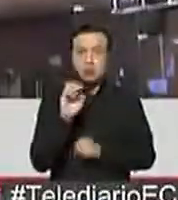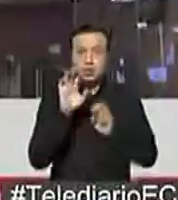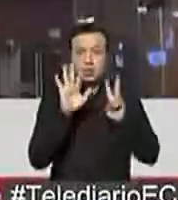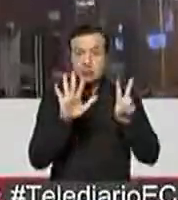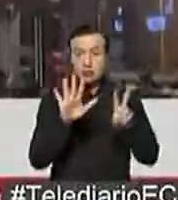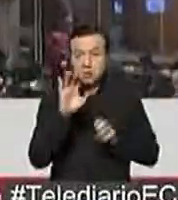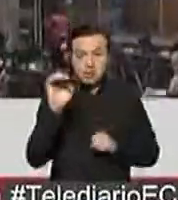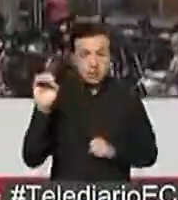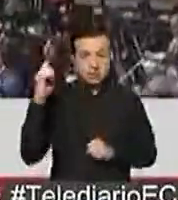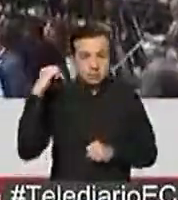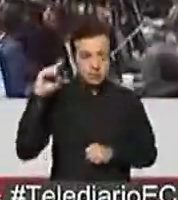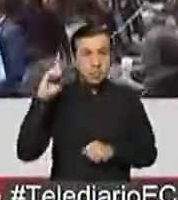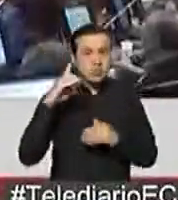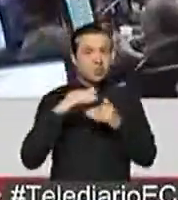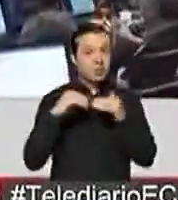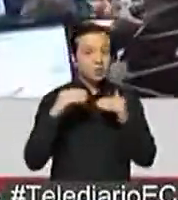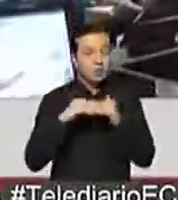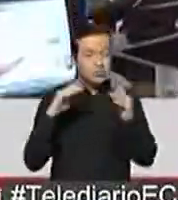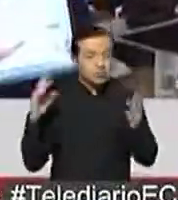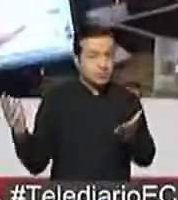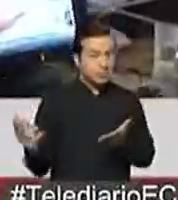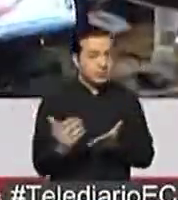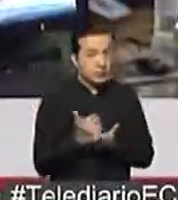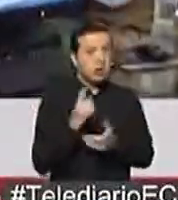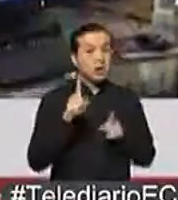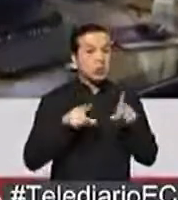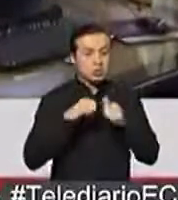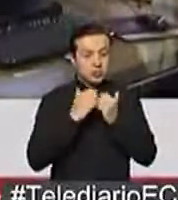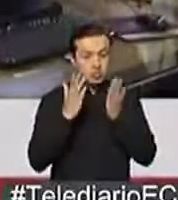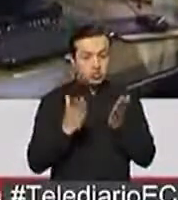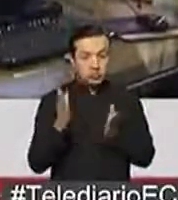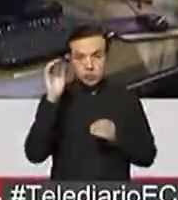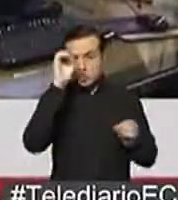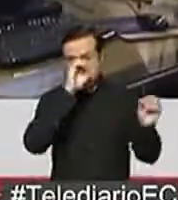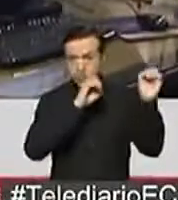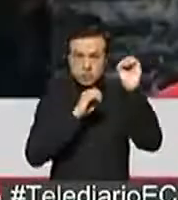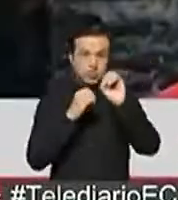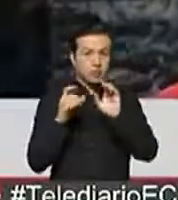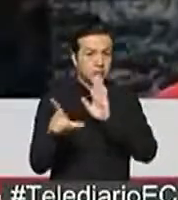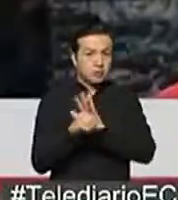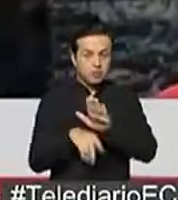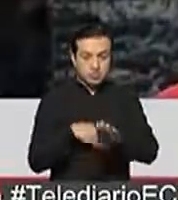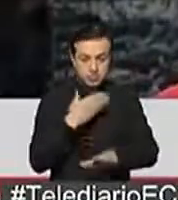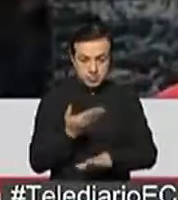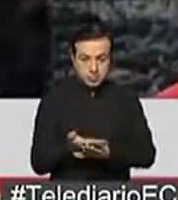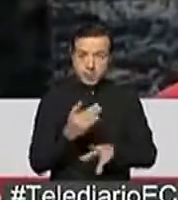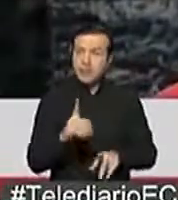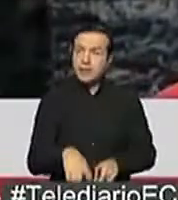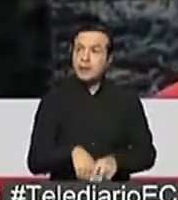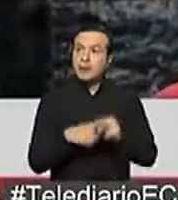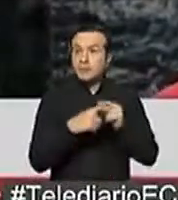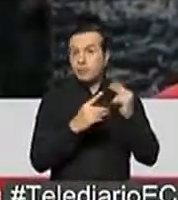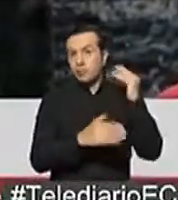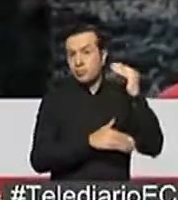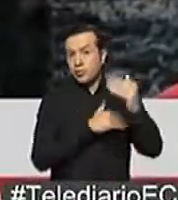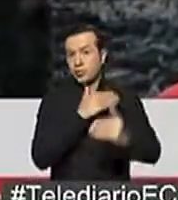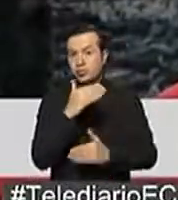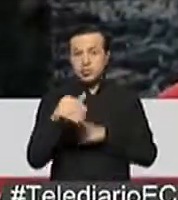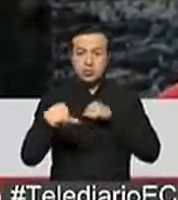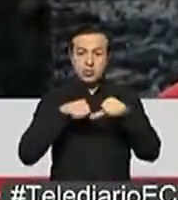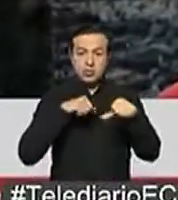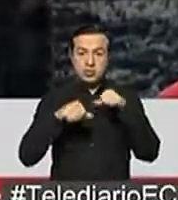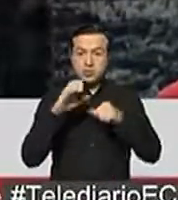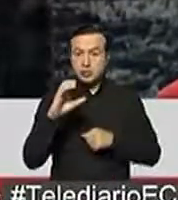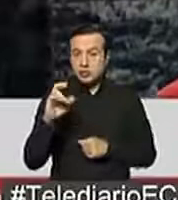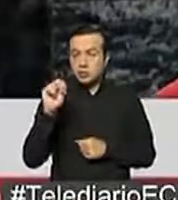primer debate, los legisladores de distintas bancadas continuaron presentando sus observaciones a la normativa. Inicie un proceso para entregar la administración de